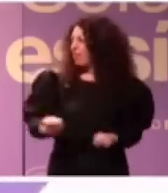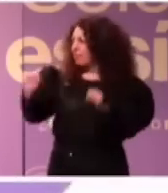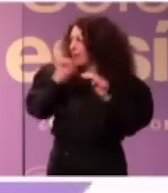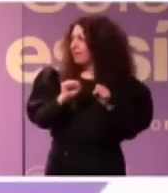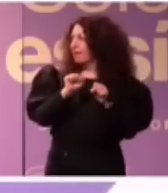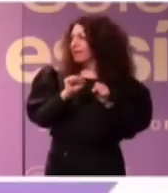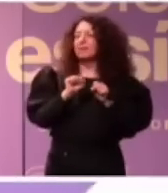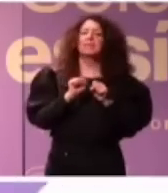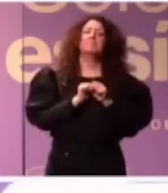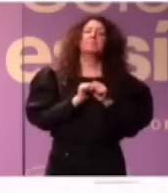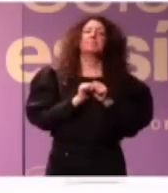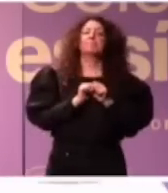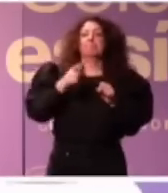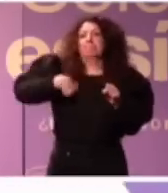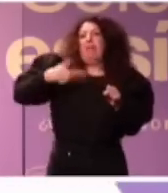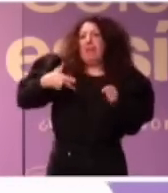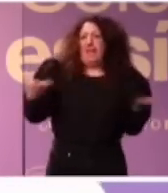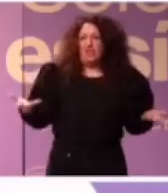conquistas en derechos.